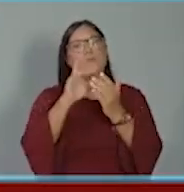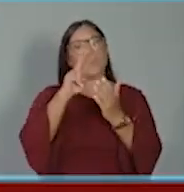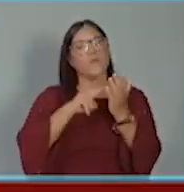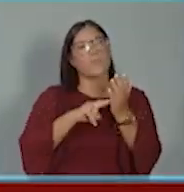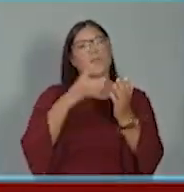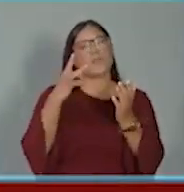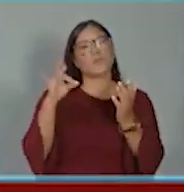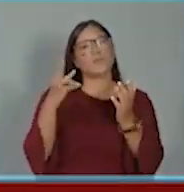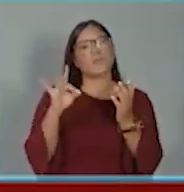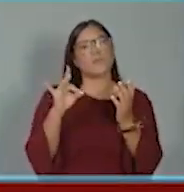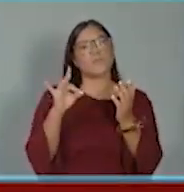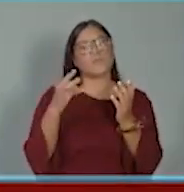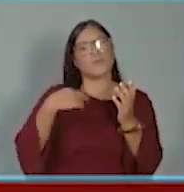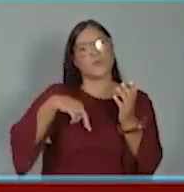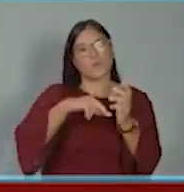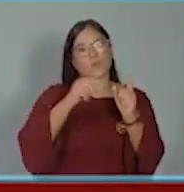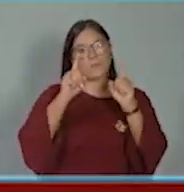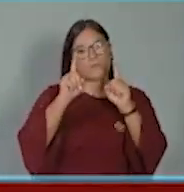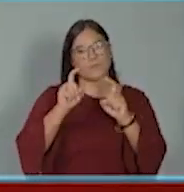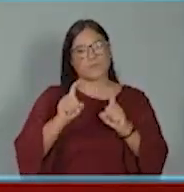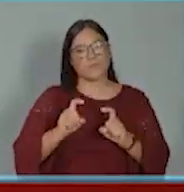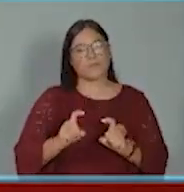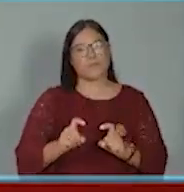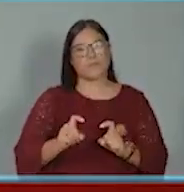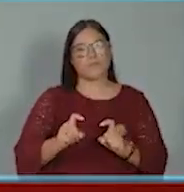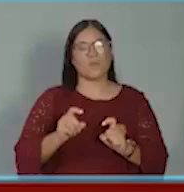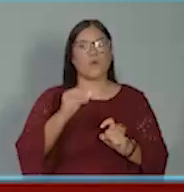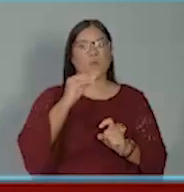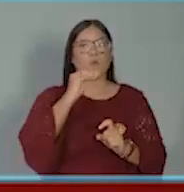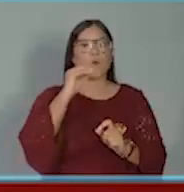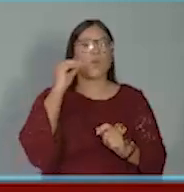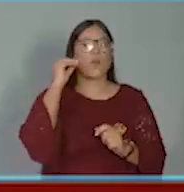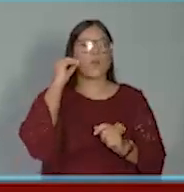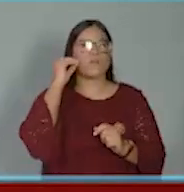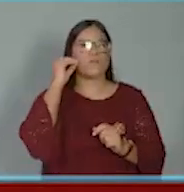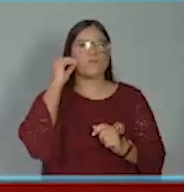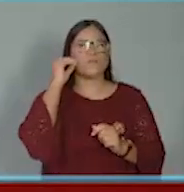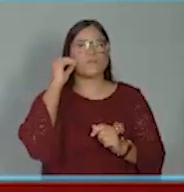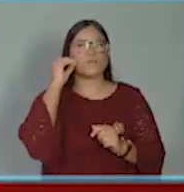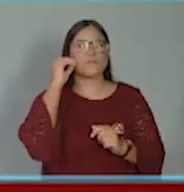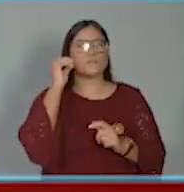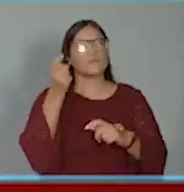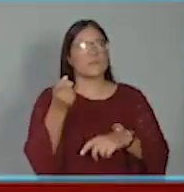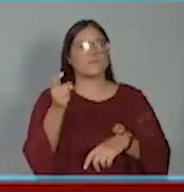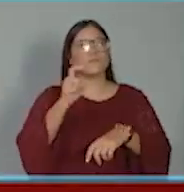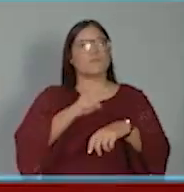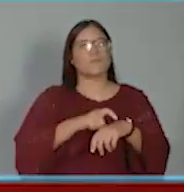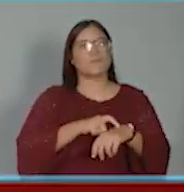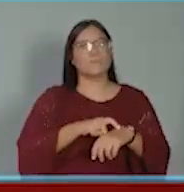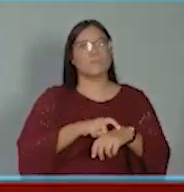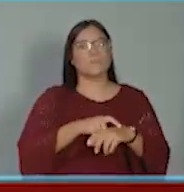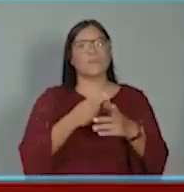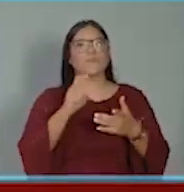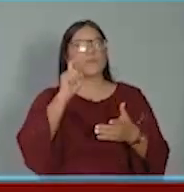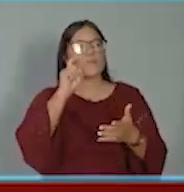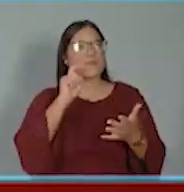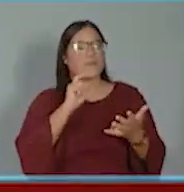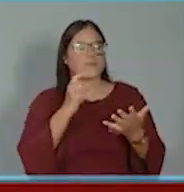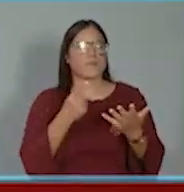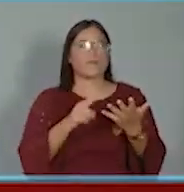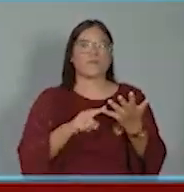2018 nuestra encuesta de hogares estuvo tuvo un módulo específico sobre la sexualidad